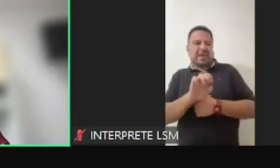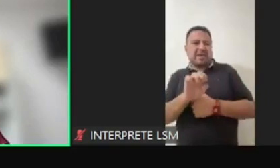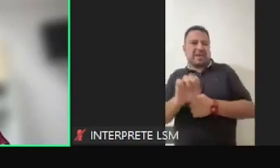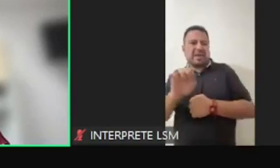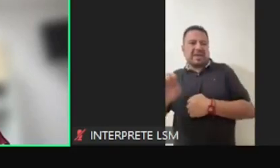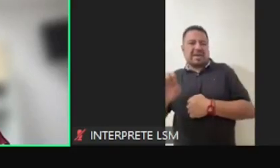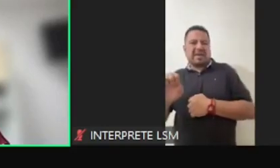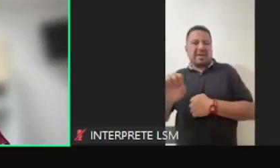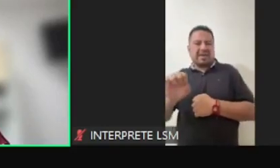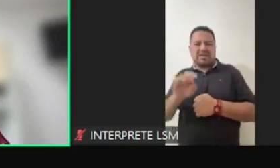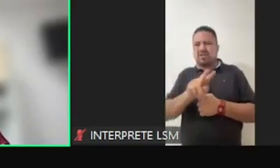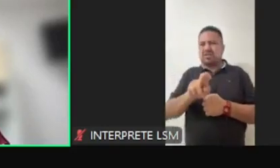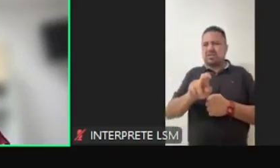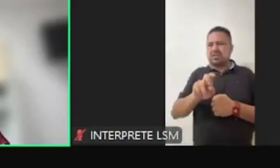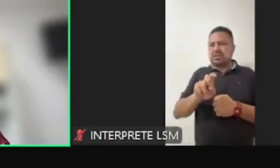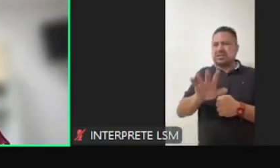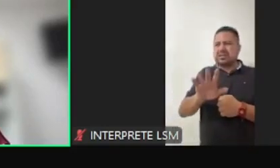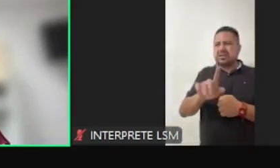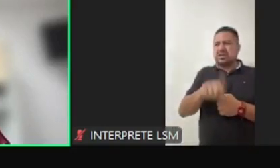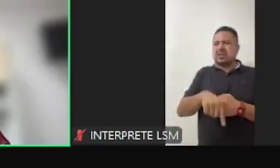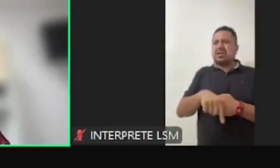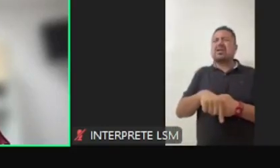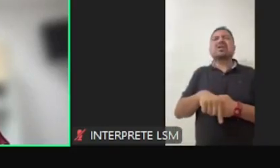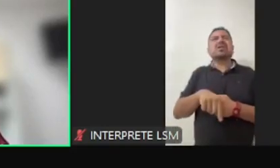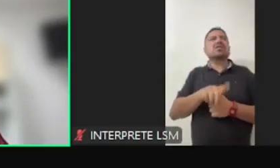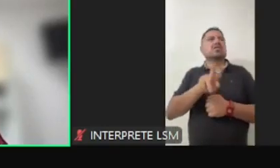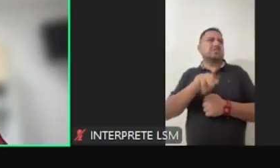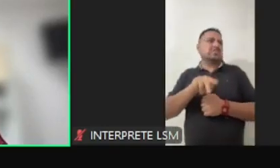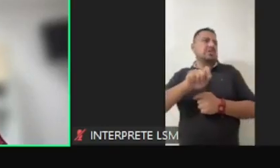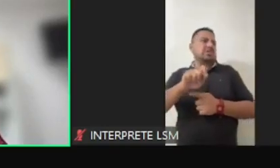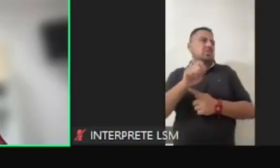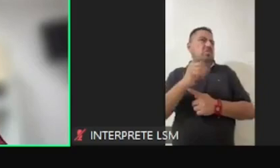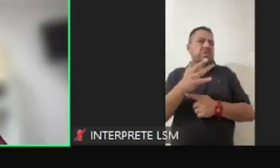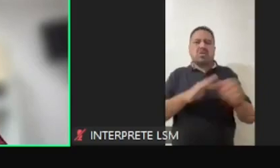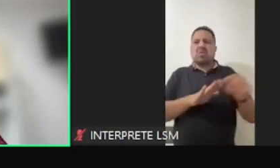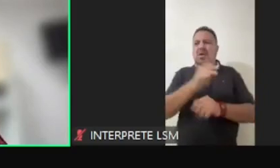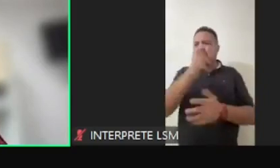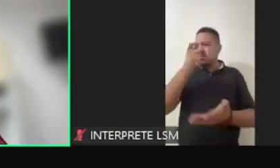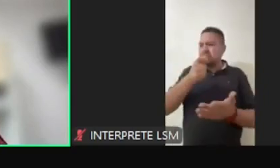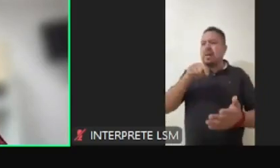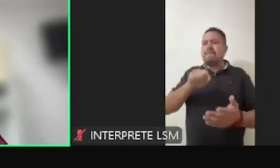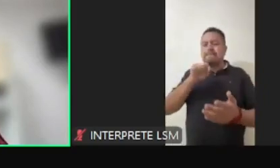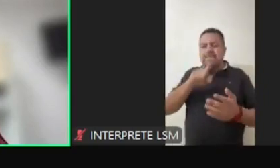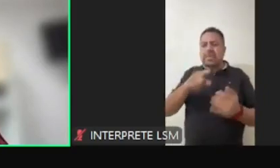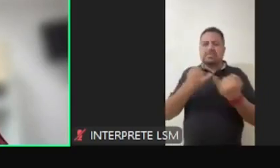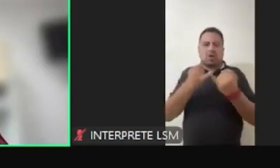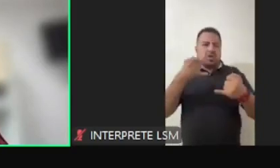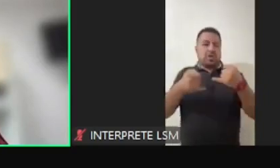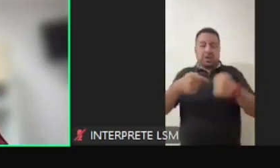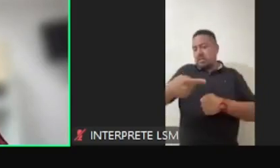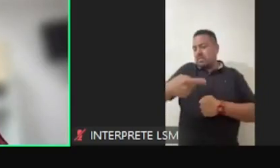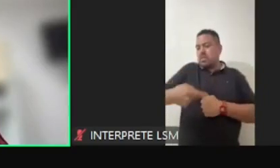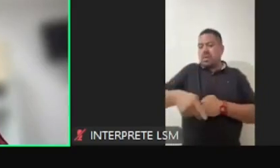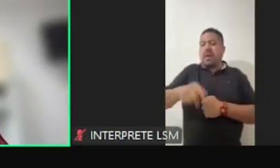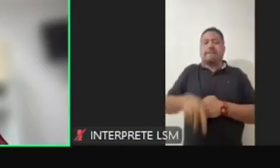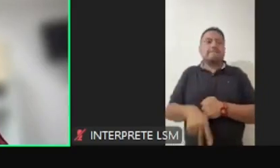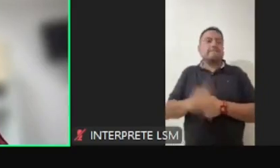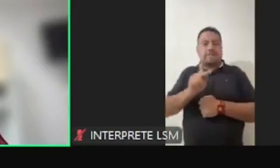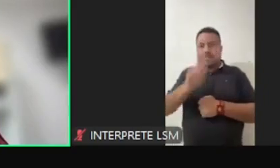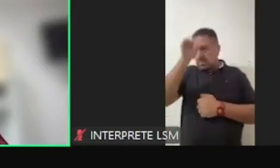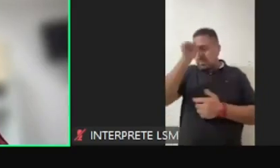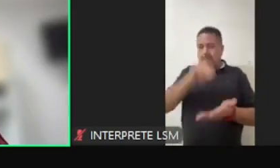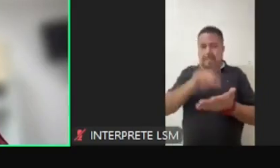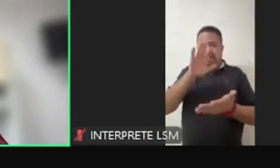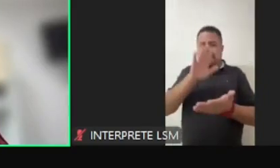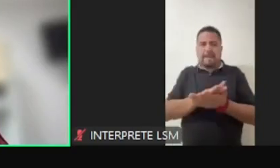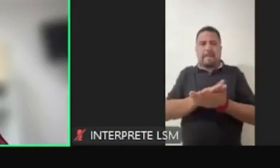jec di 235 trial 2024 dictado por este mismo tribunal sin embargo en el acuerdo plenario